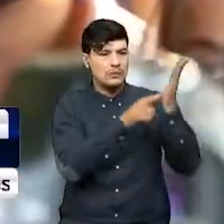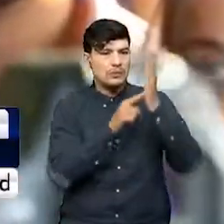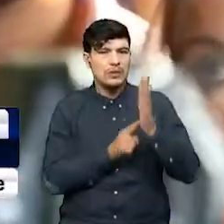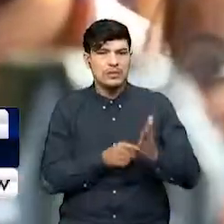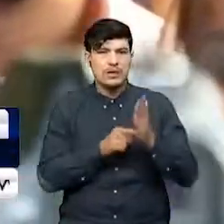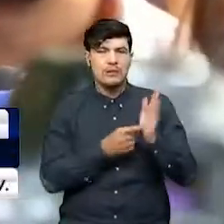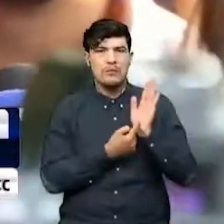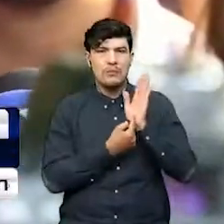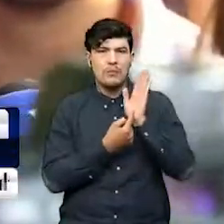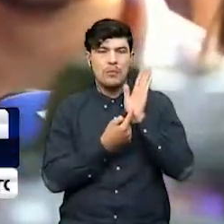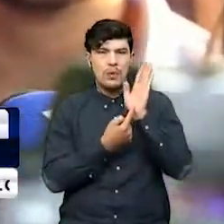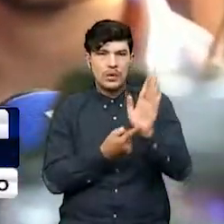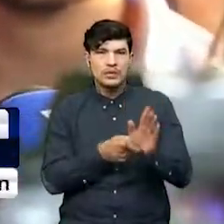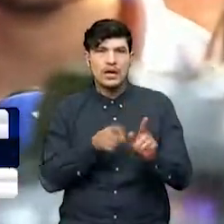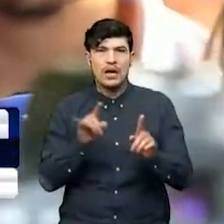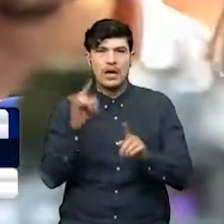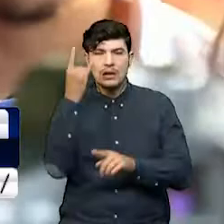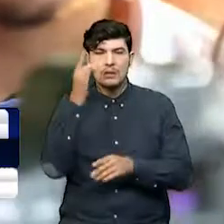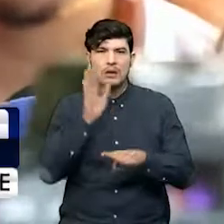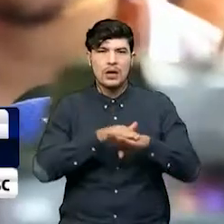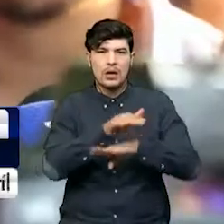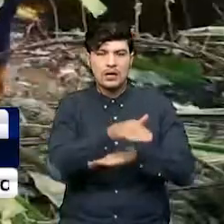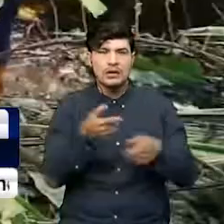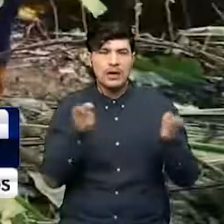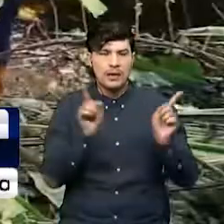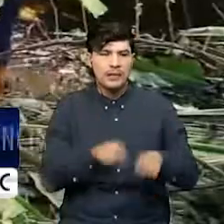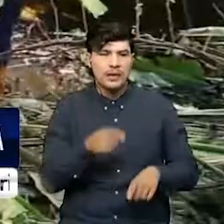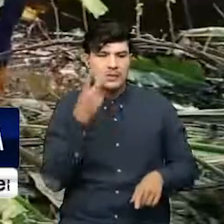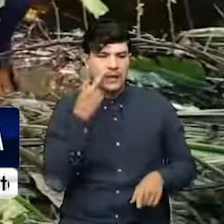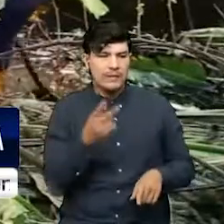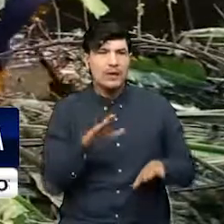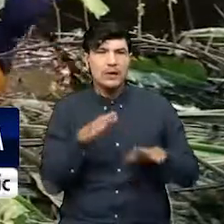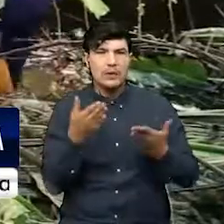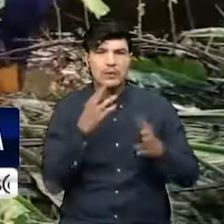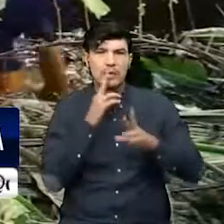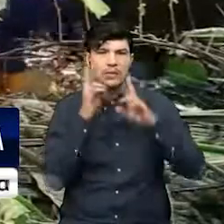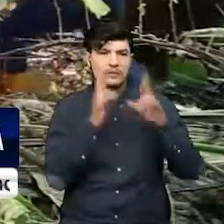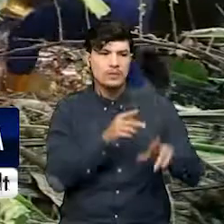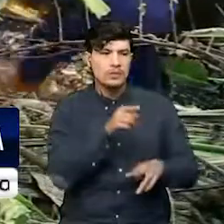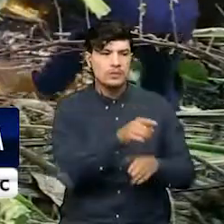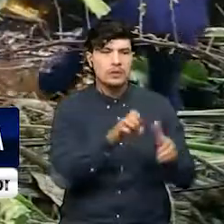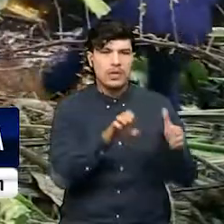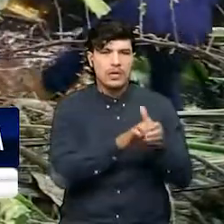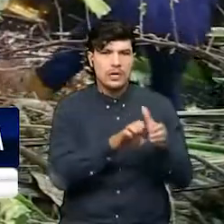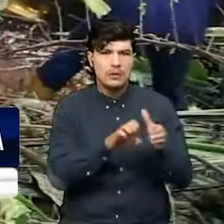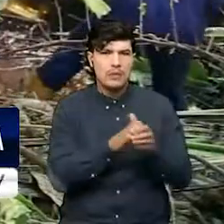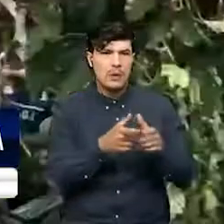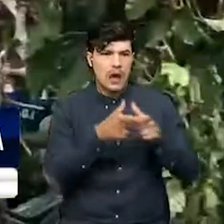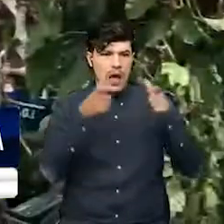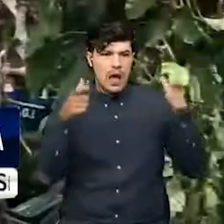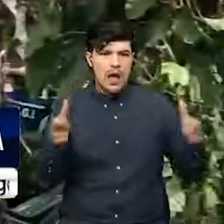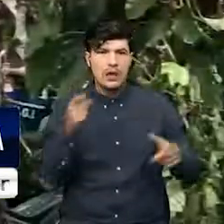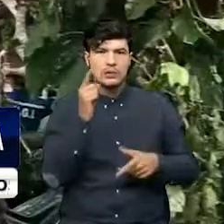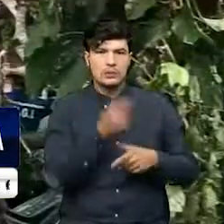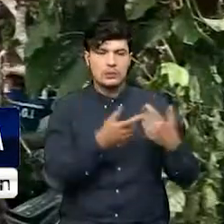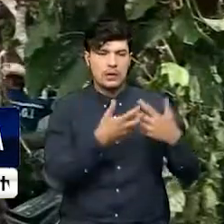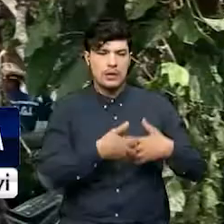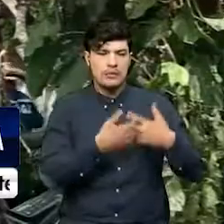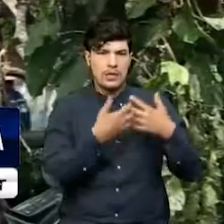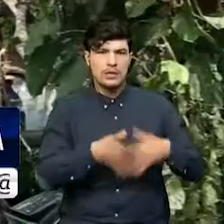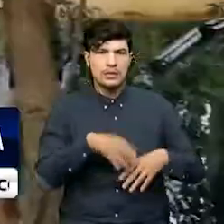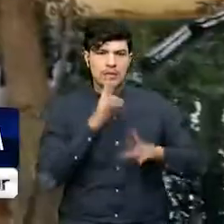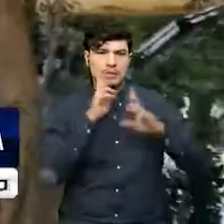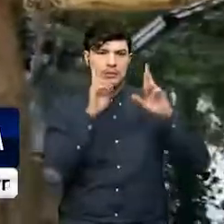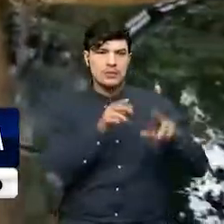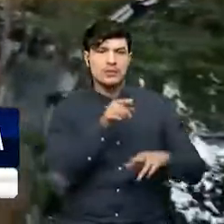de las posibles causas y también como se ha dado esta respuesta hay un equipo bastante grande de la empresa respondiendo a el